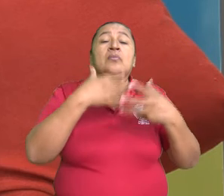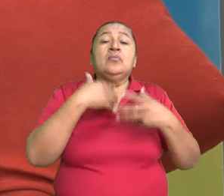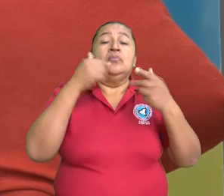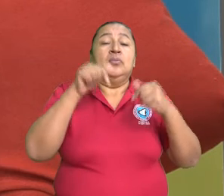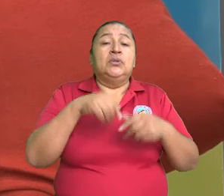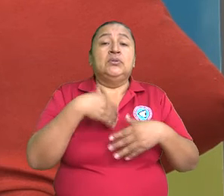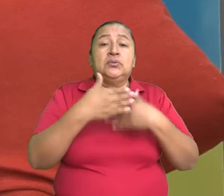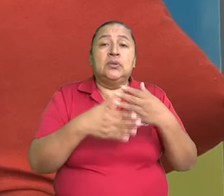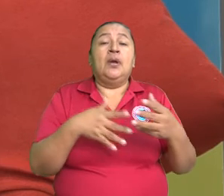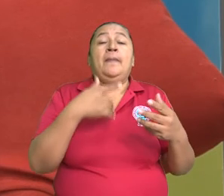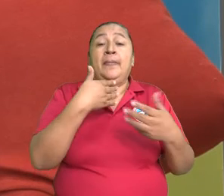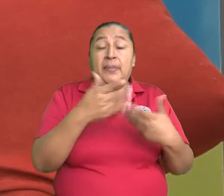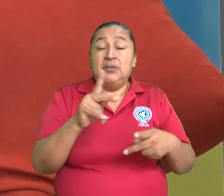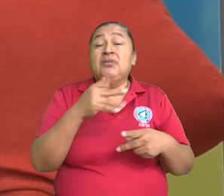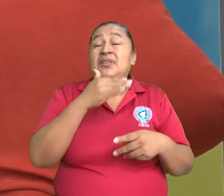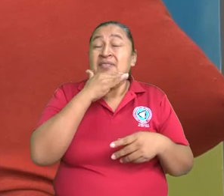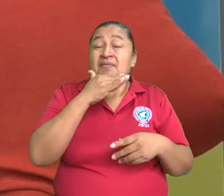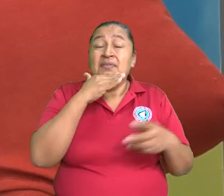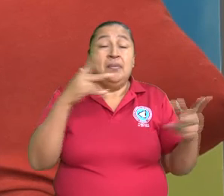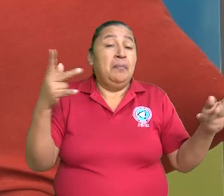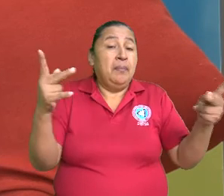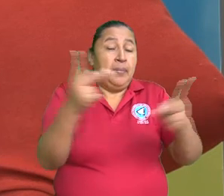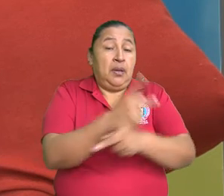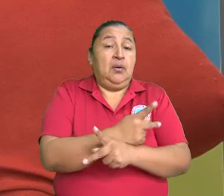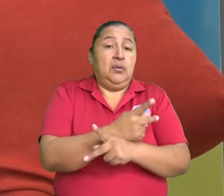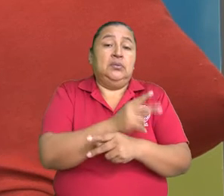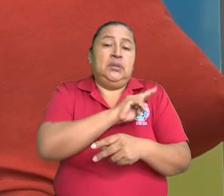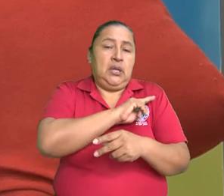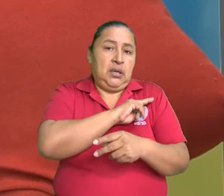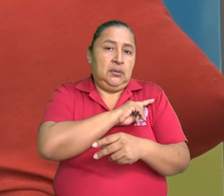pero eso ya son complicaciones extremas que ocurren.